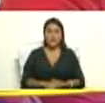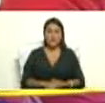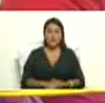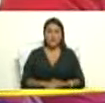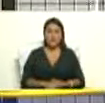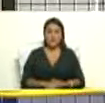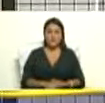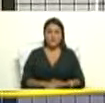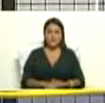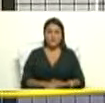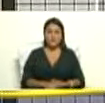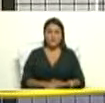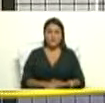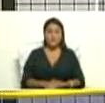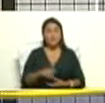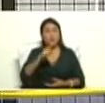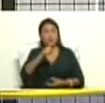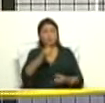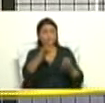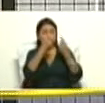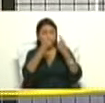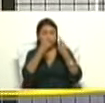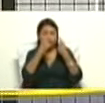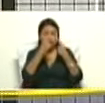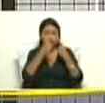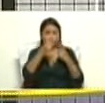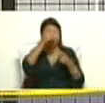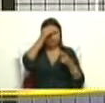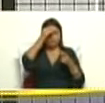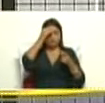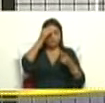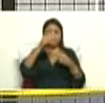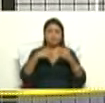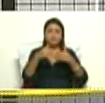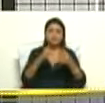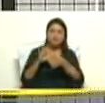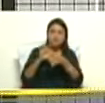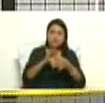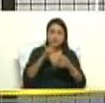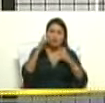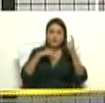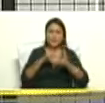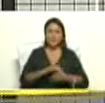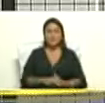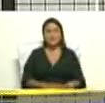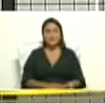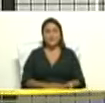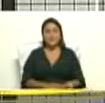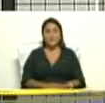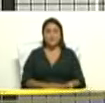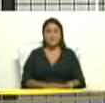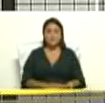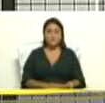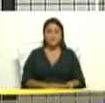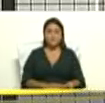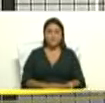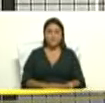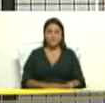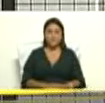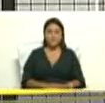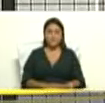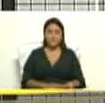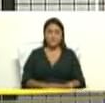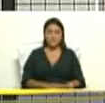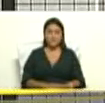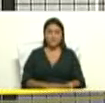siguiendo tus enseñanzas y las enseñanzas de ustedes nos vamos con Chávez pase lo que pase Y los